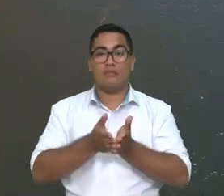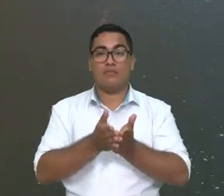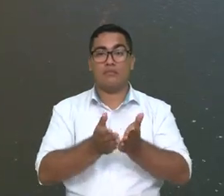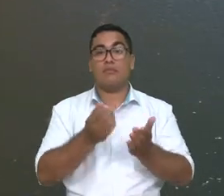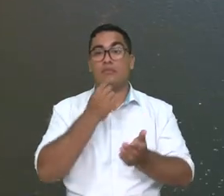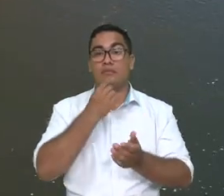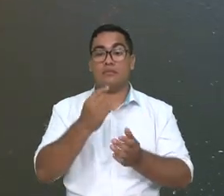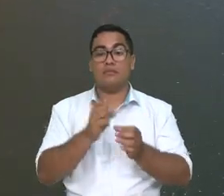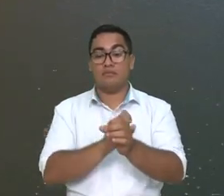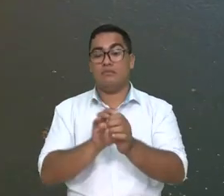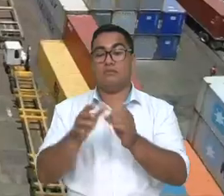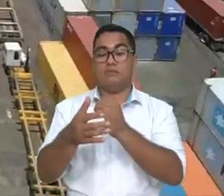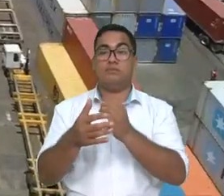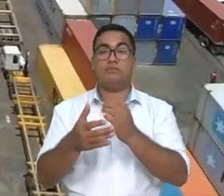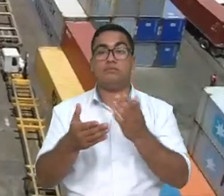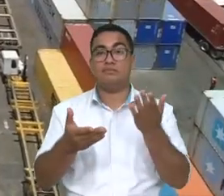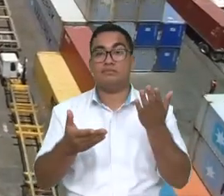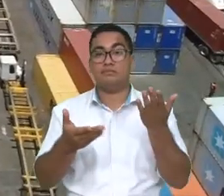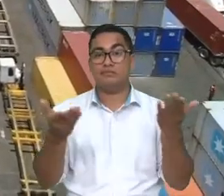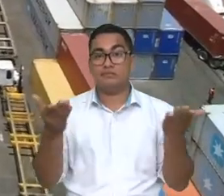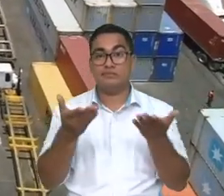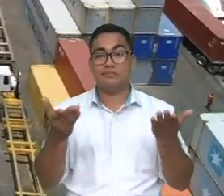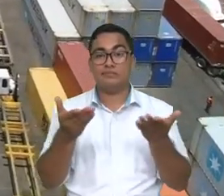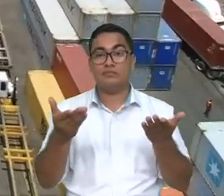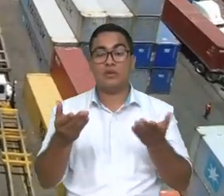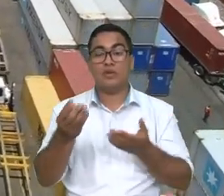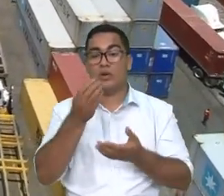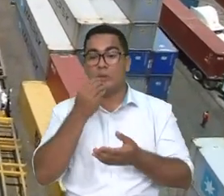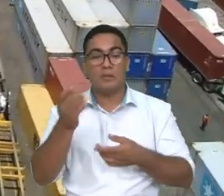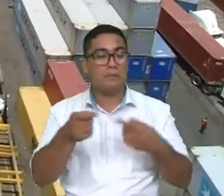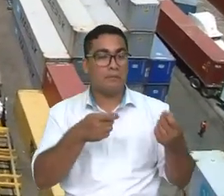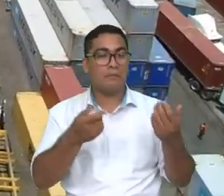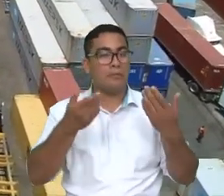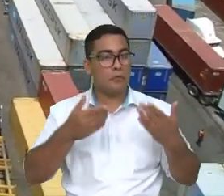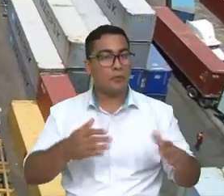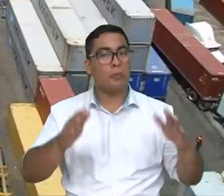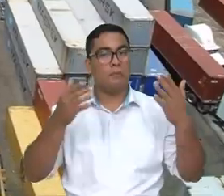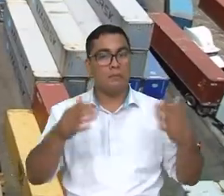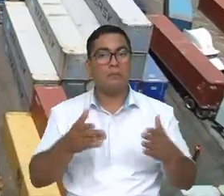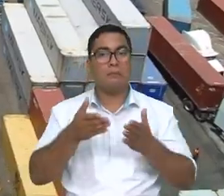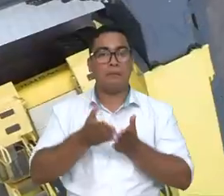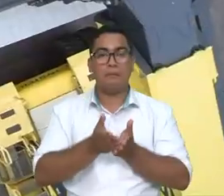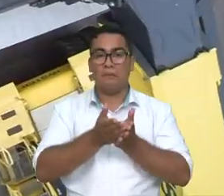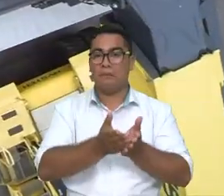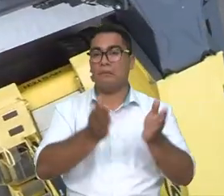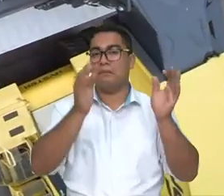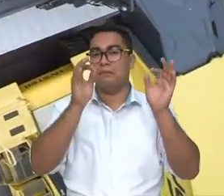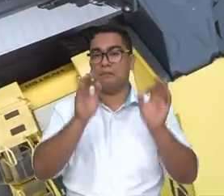del coronavirus, el movimiento de mercancías por los puertos mantiene su flujo normal.